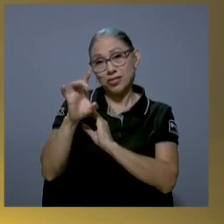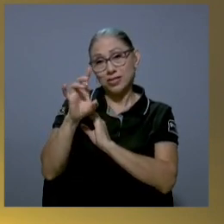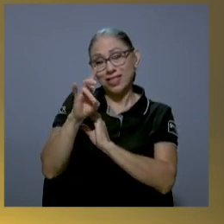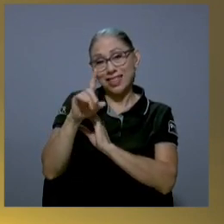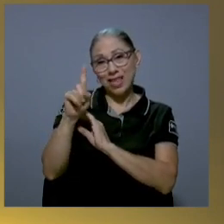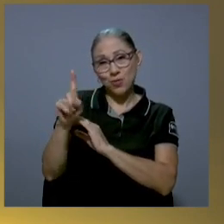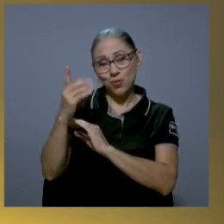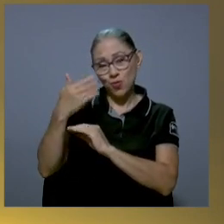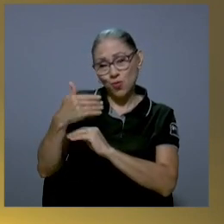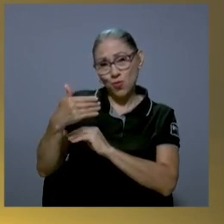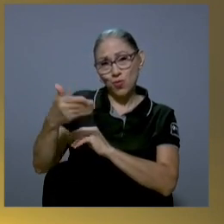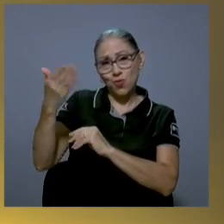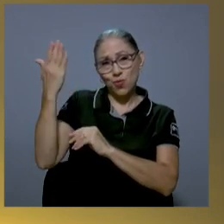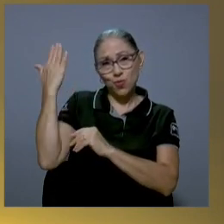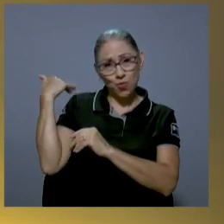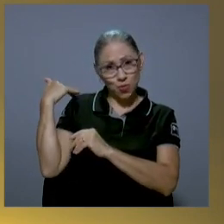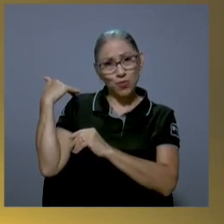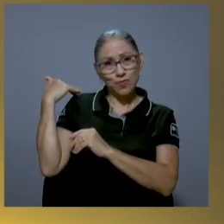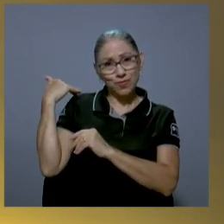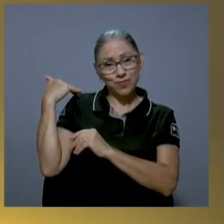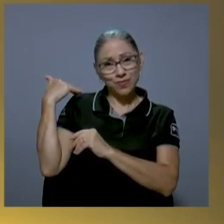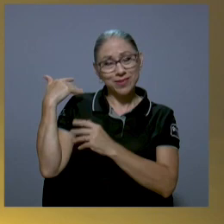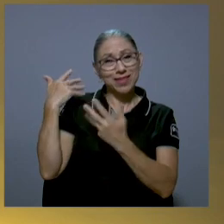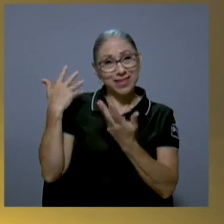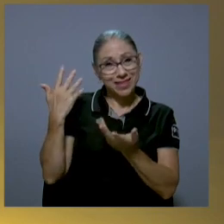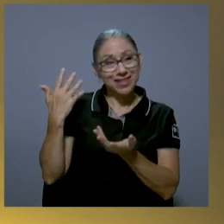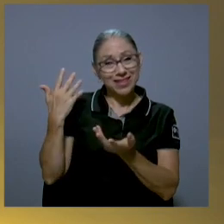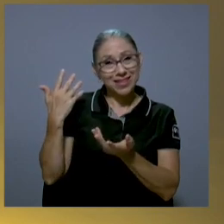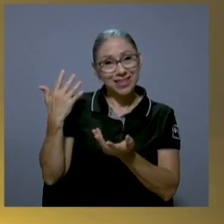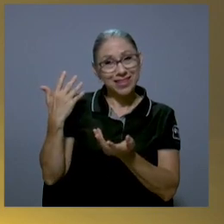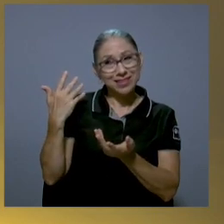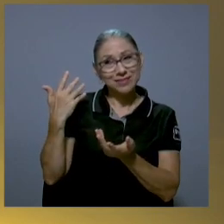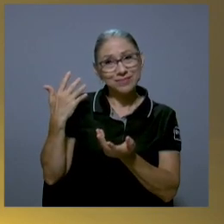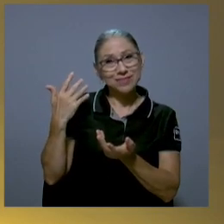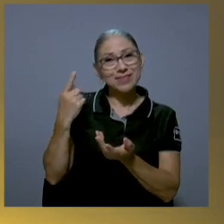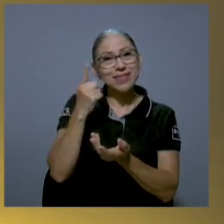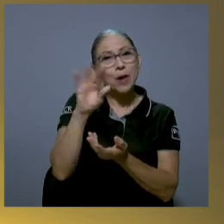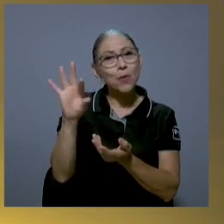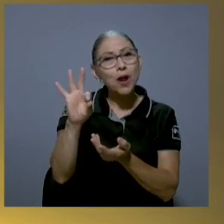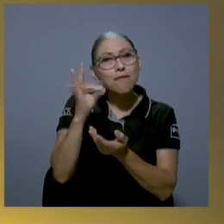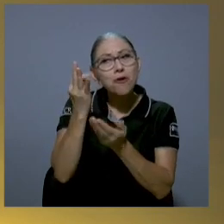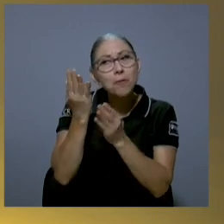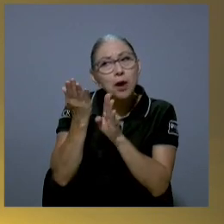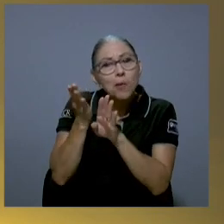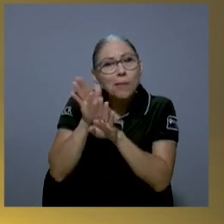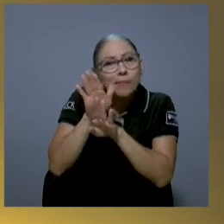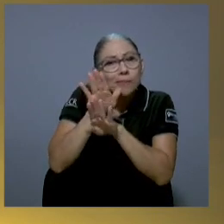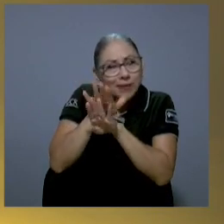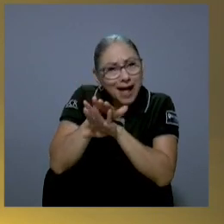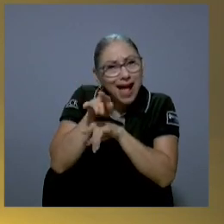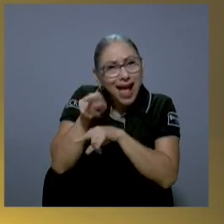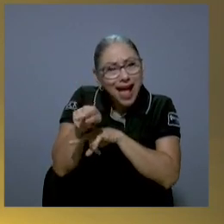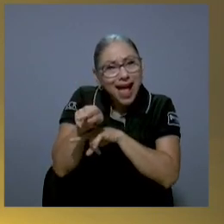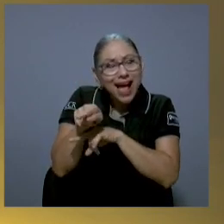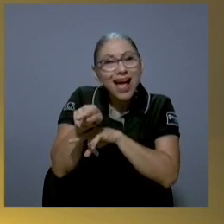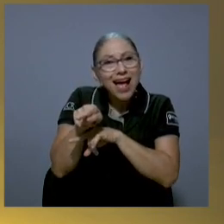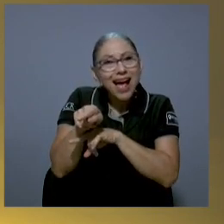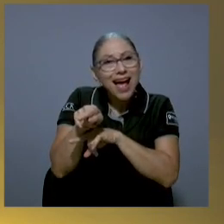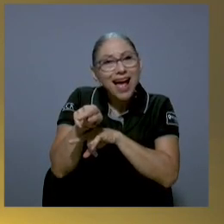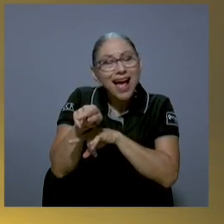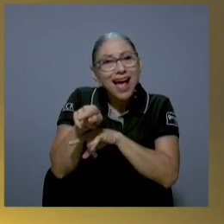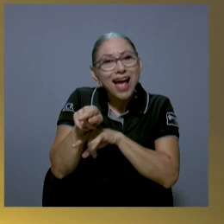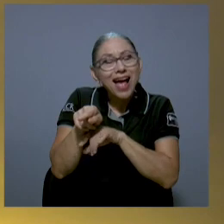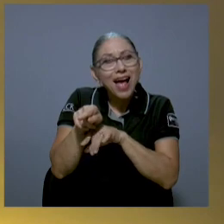por la puerta de la cocina le metieron una Constitución que